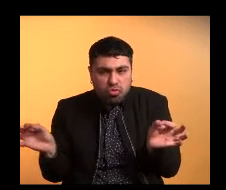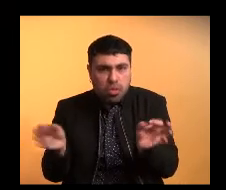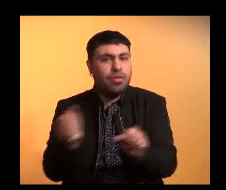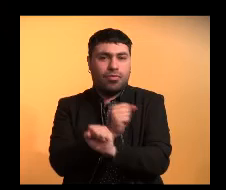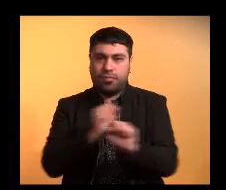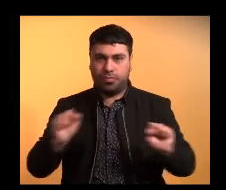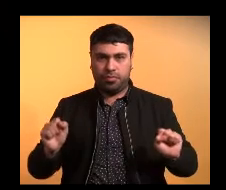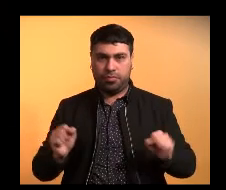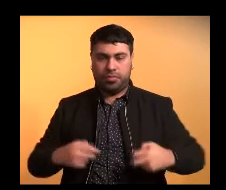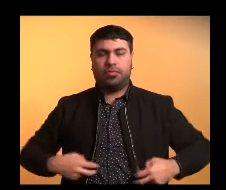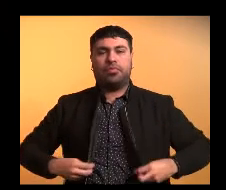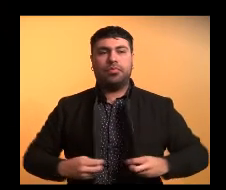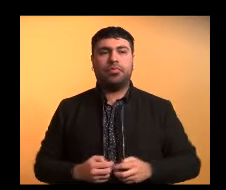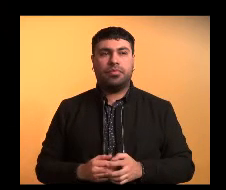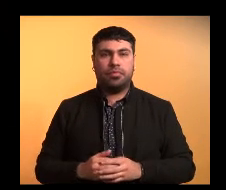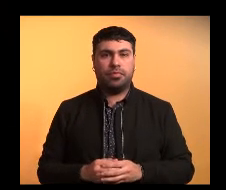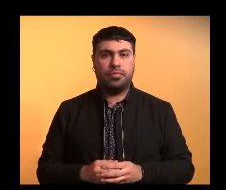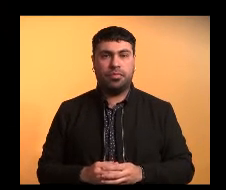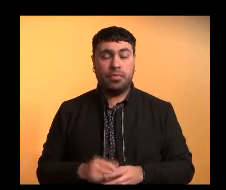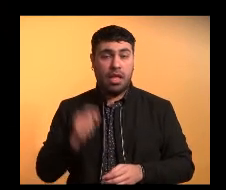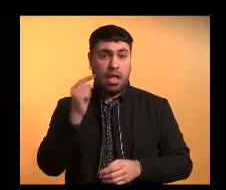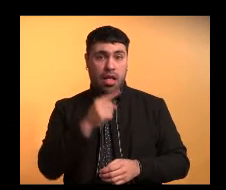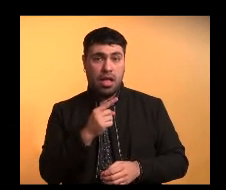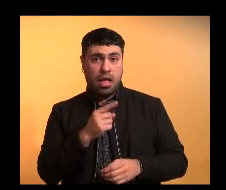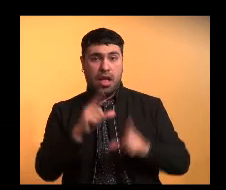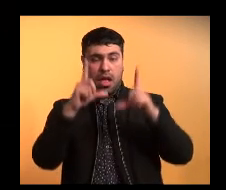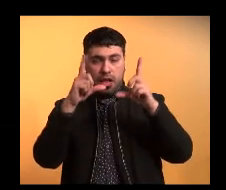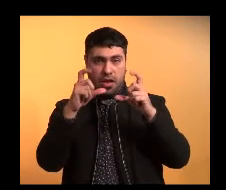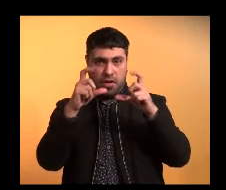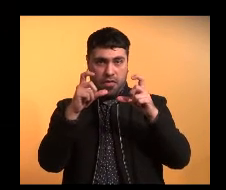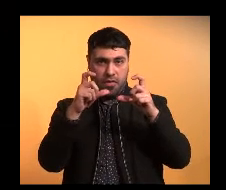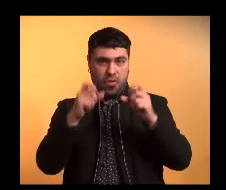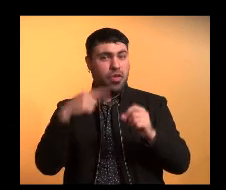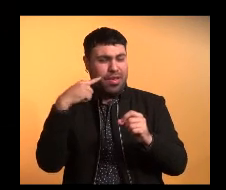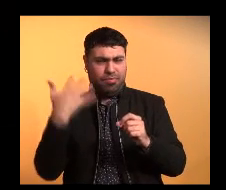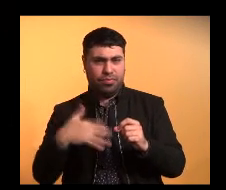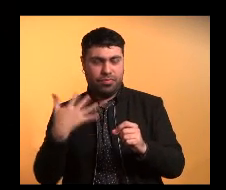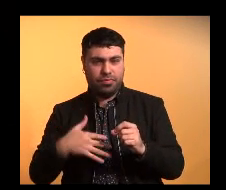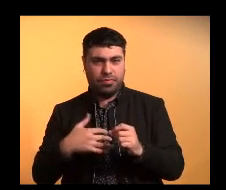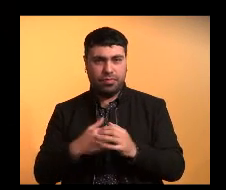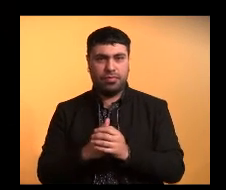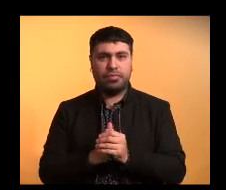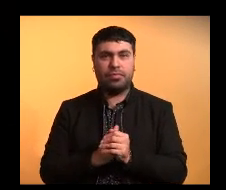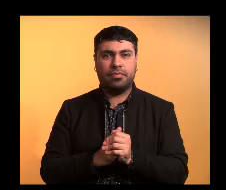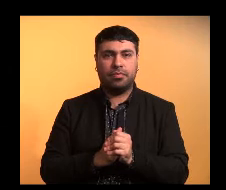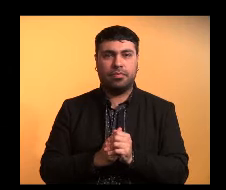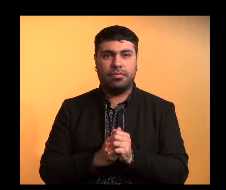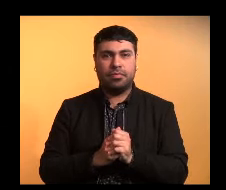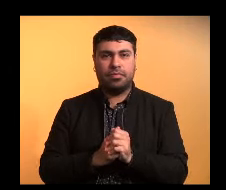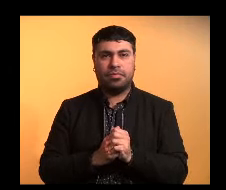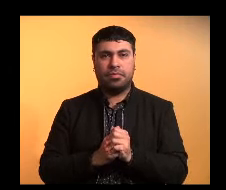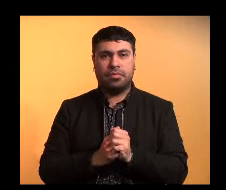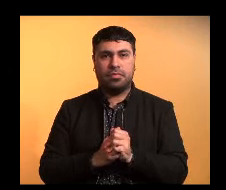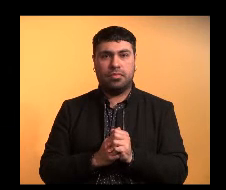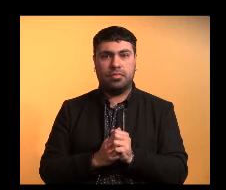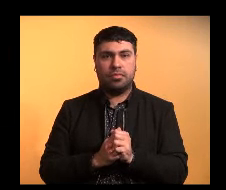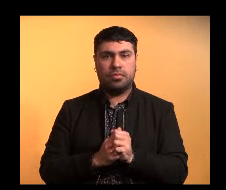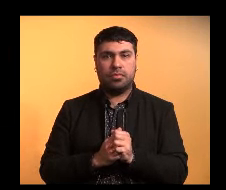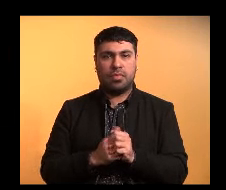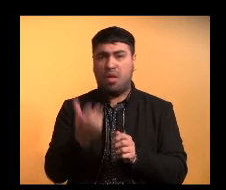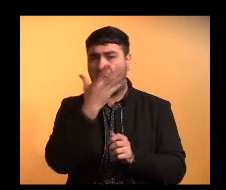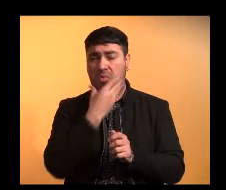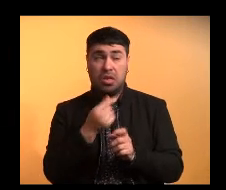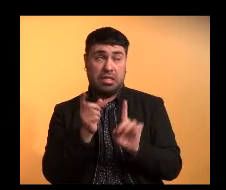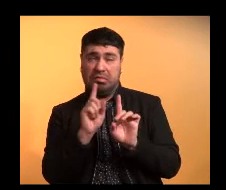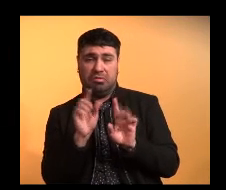Sin embargo, y acá hay una fotografía que para mí es bien relevante, que probablemente no es la mejor foto,